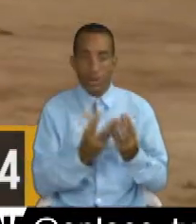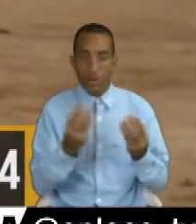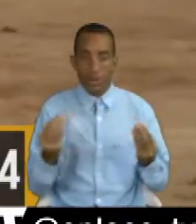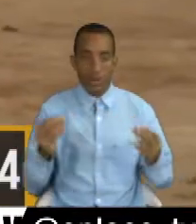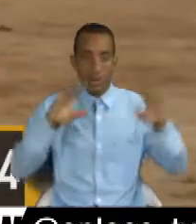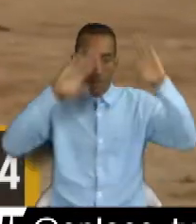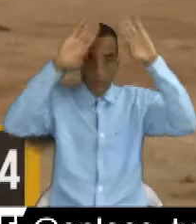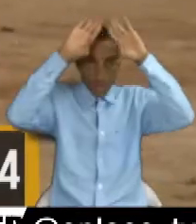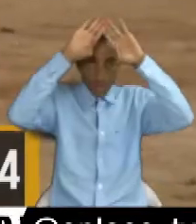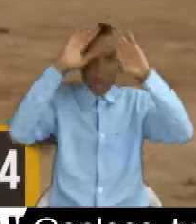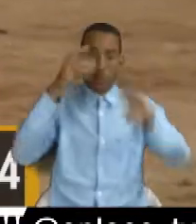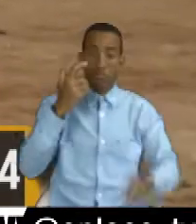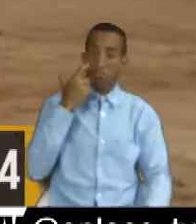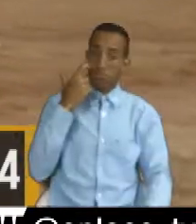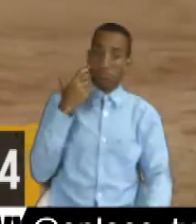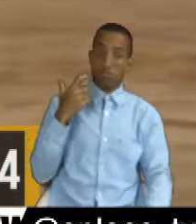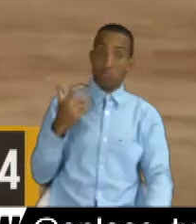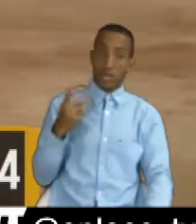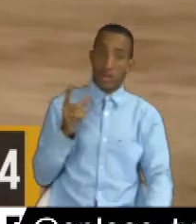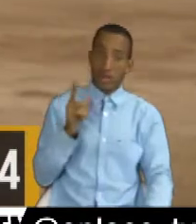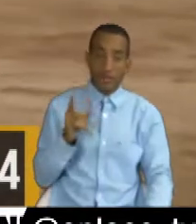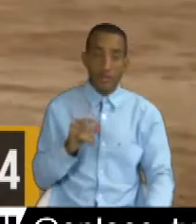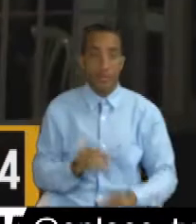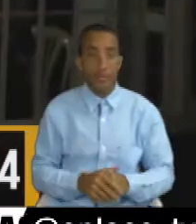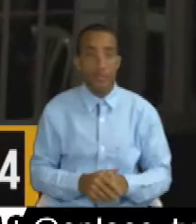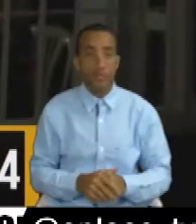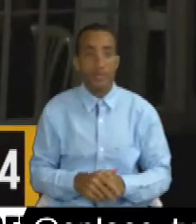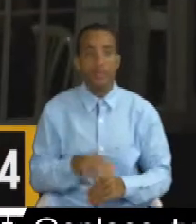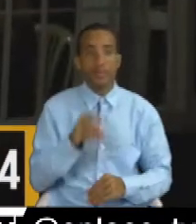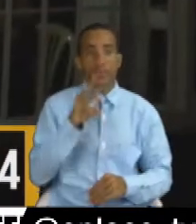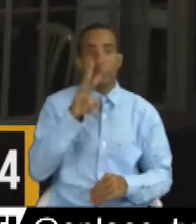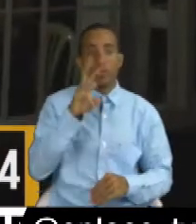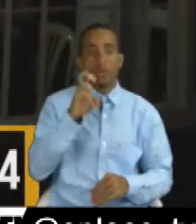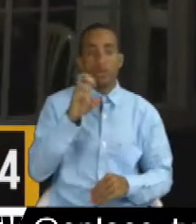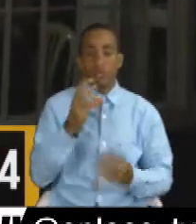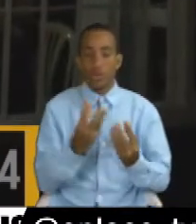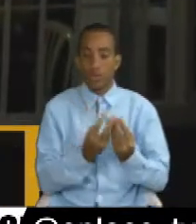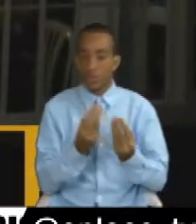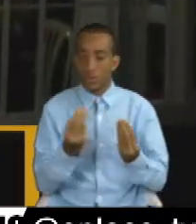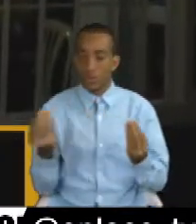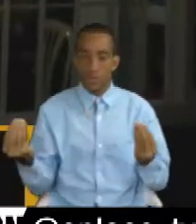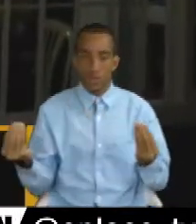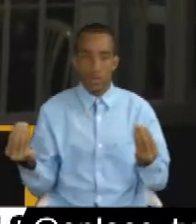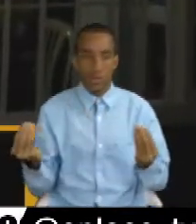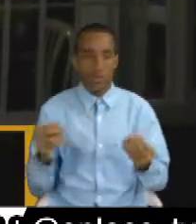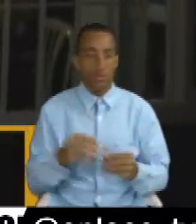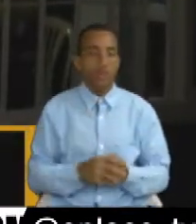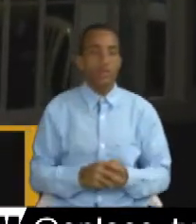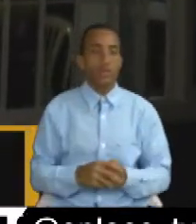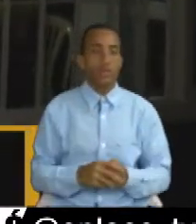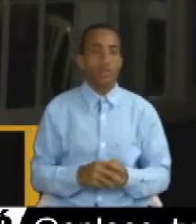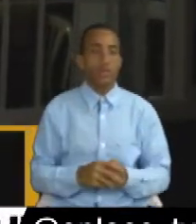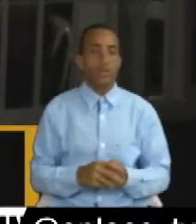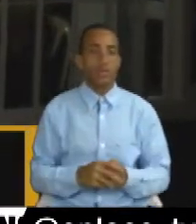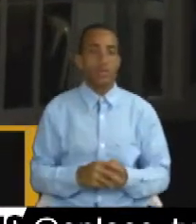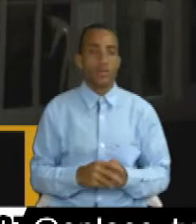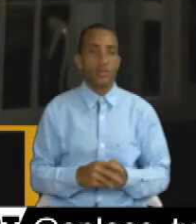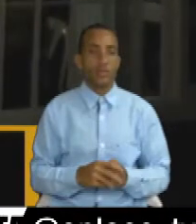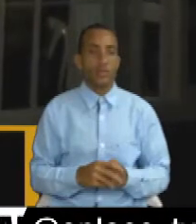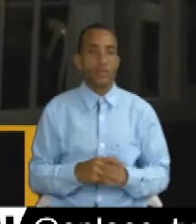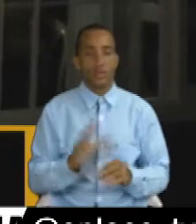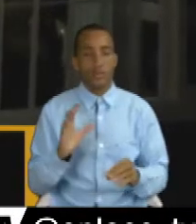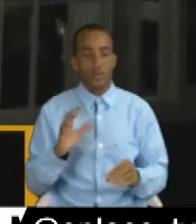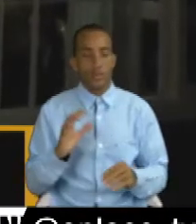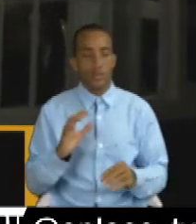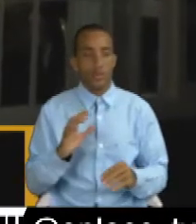han destacado en este torneo. Contamos con 8 equipos participantes, en el cual pues el equipo que va encabezando